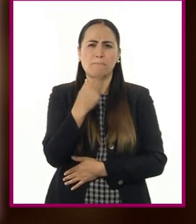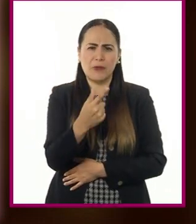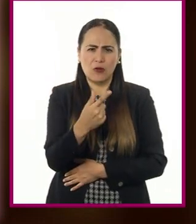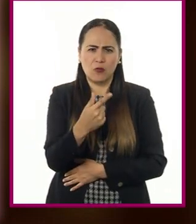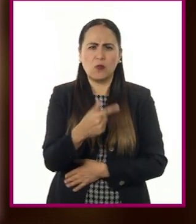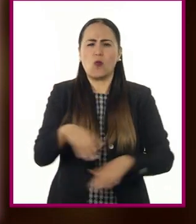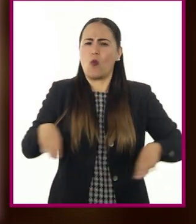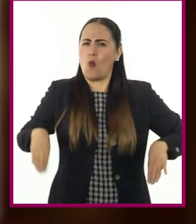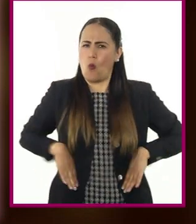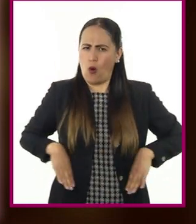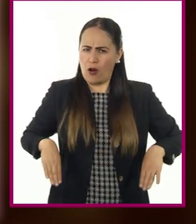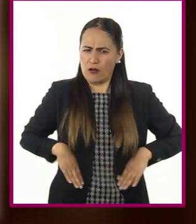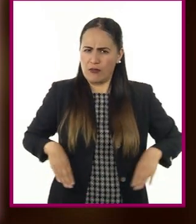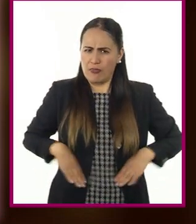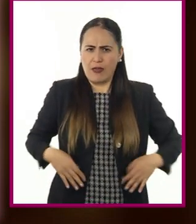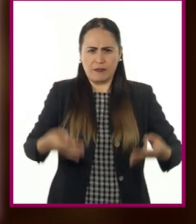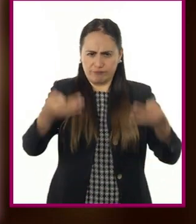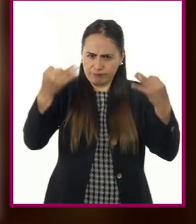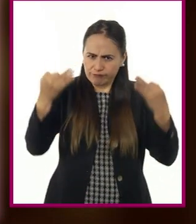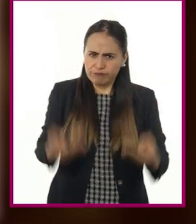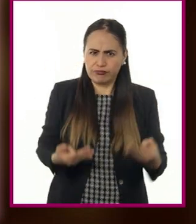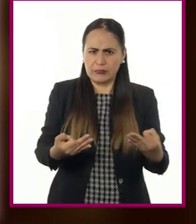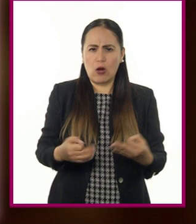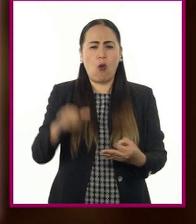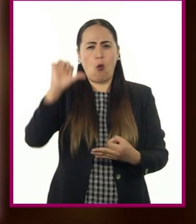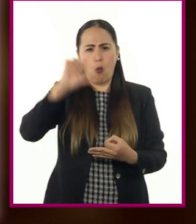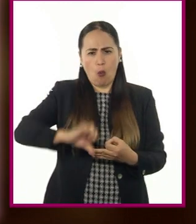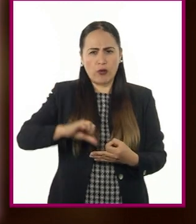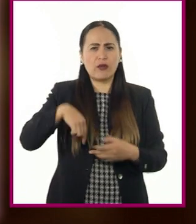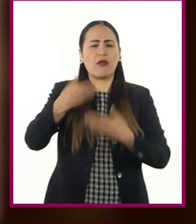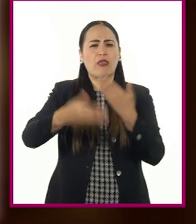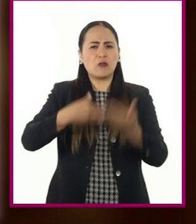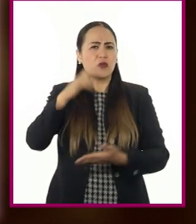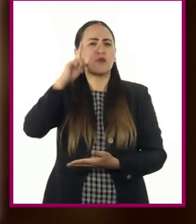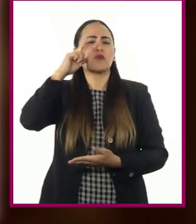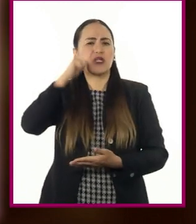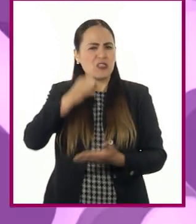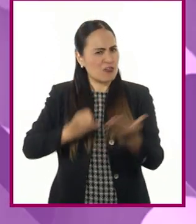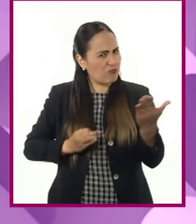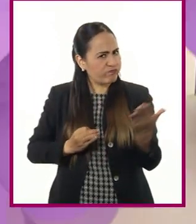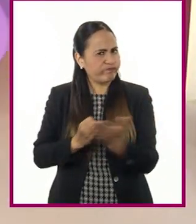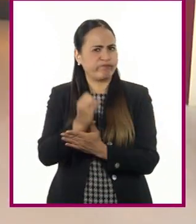las decisiones que tomarás hoy y mañana.